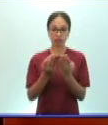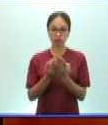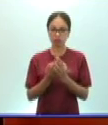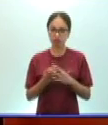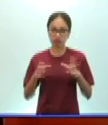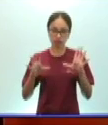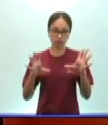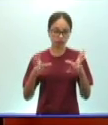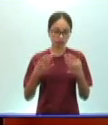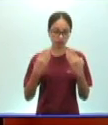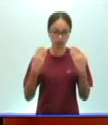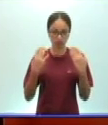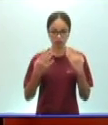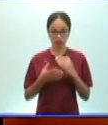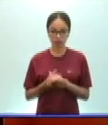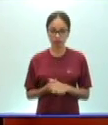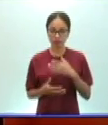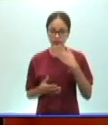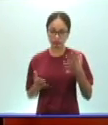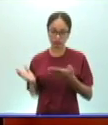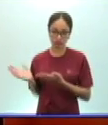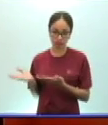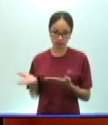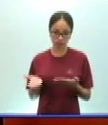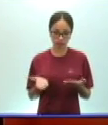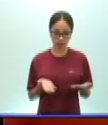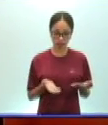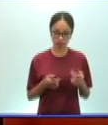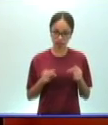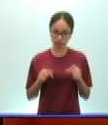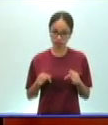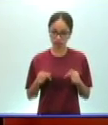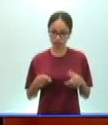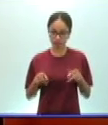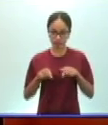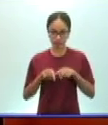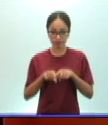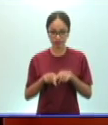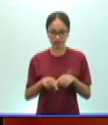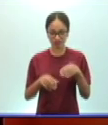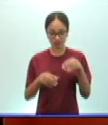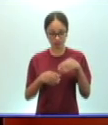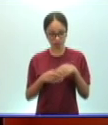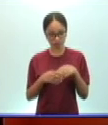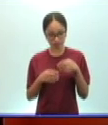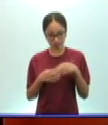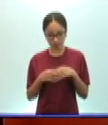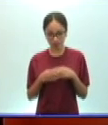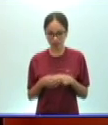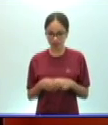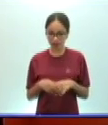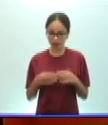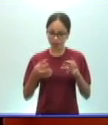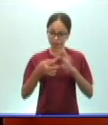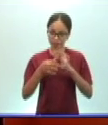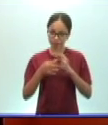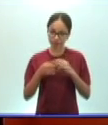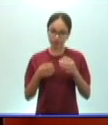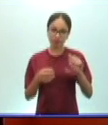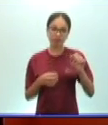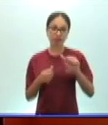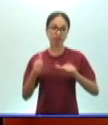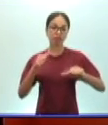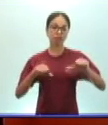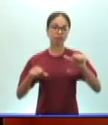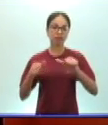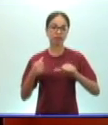acompañan. Sean bienvenidos a este espacio en el que juntos nos adentraremos en el fascinante mundo de la química.